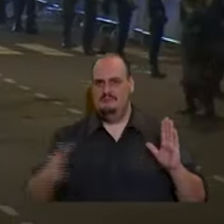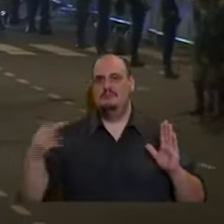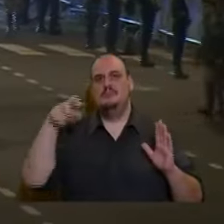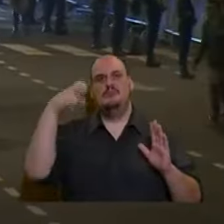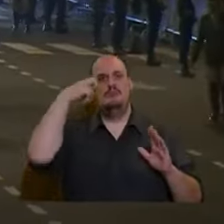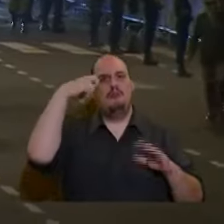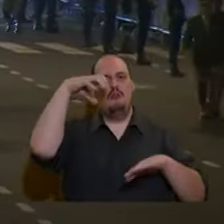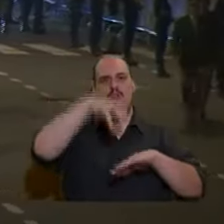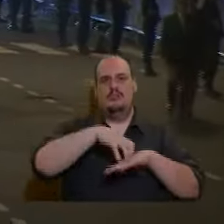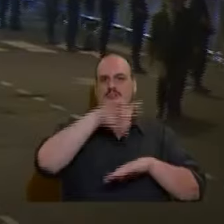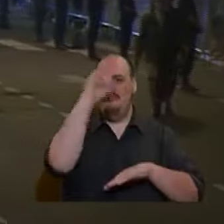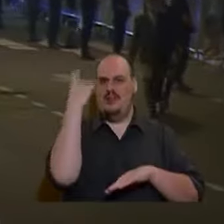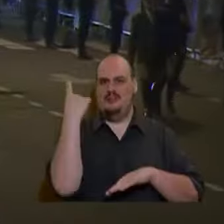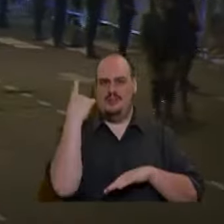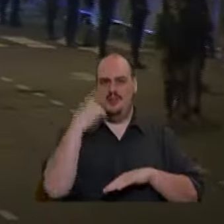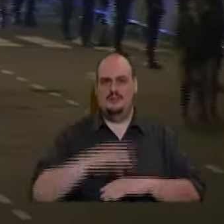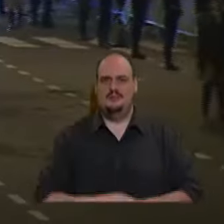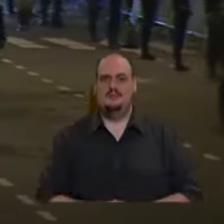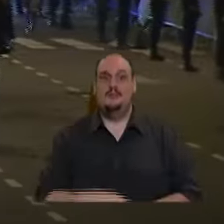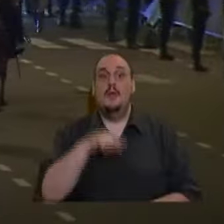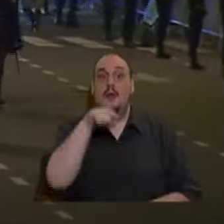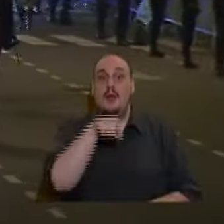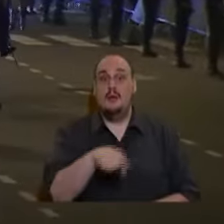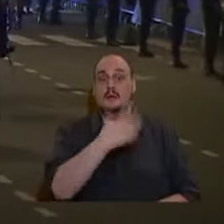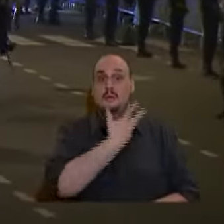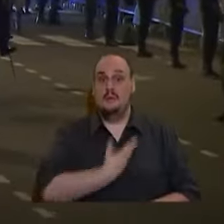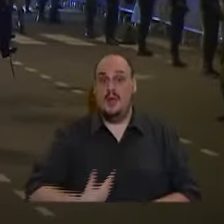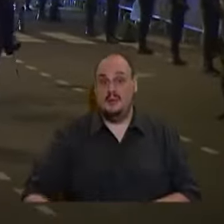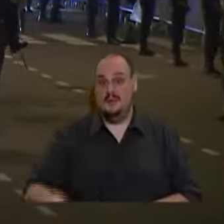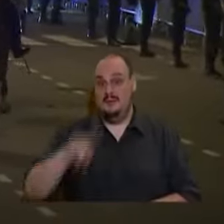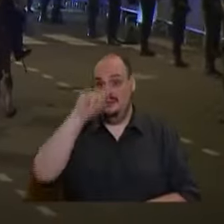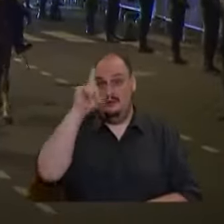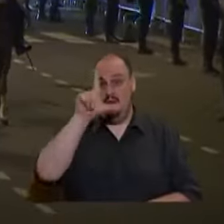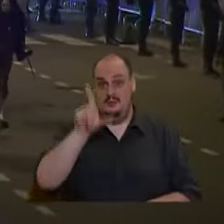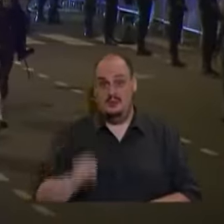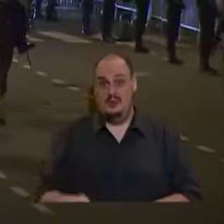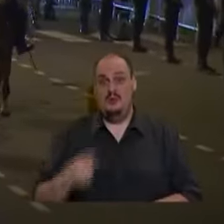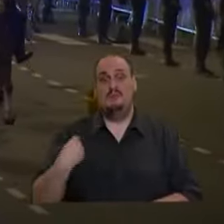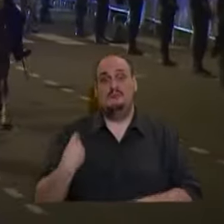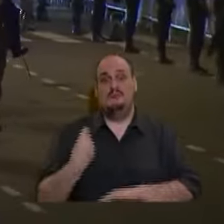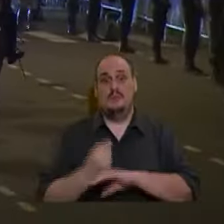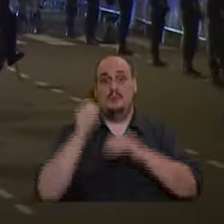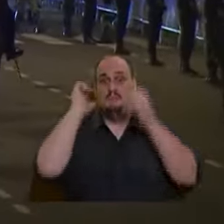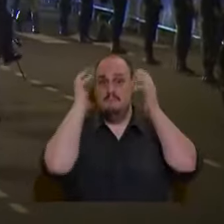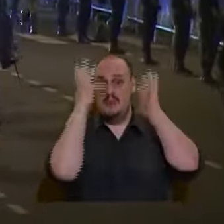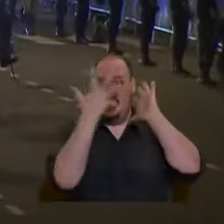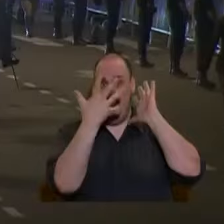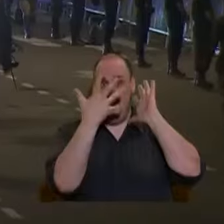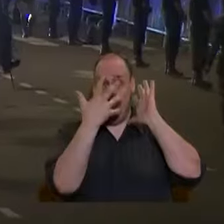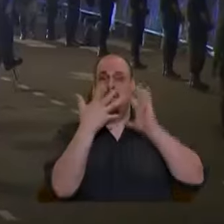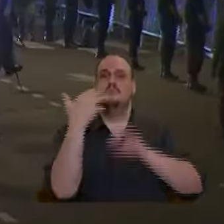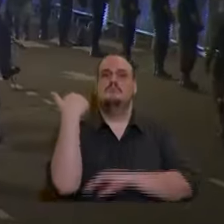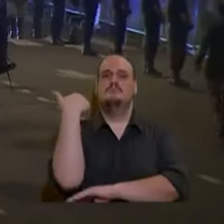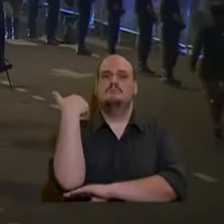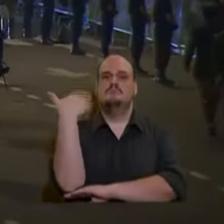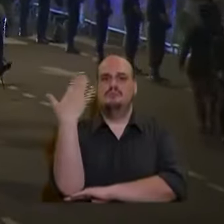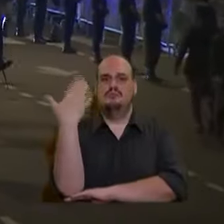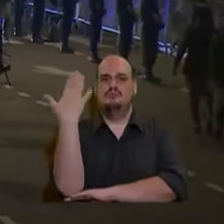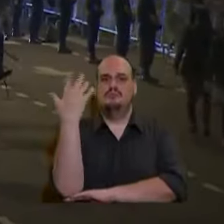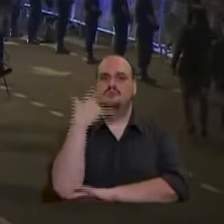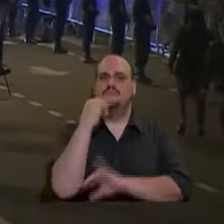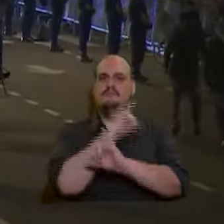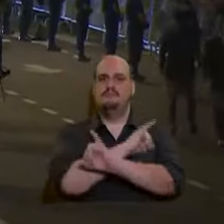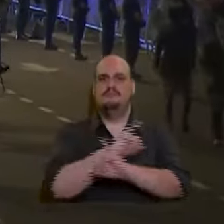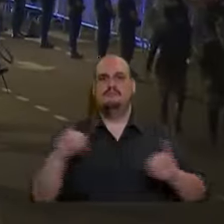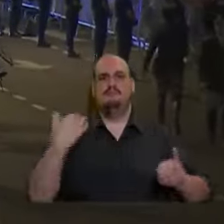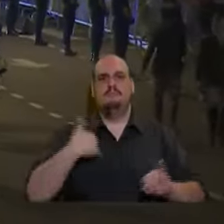Honorable Congreso de la Nación, donde el señor Presidente de la Nación, doctor Javier Milei, pronunciará el tradicional mensaje a